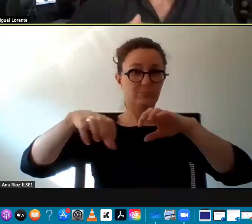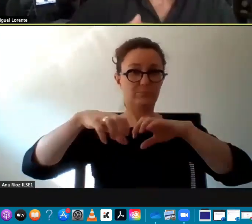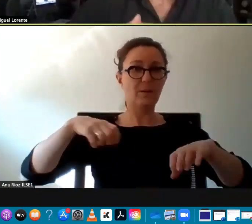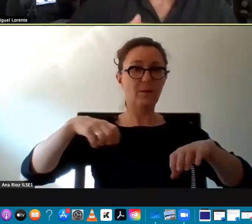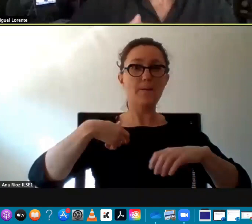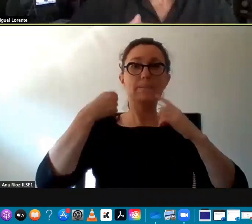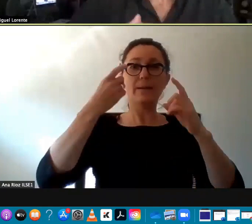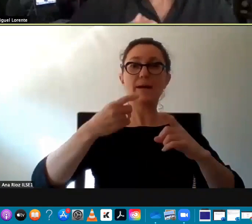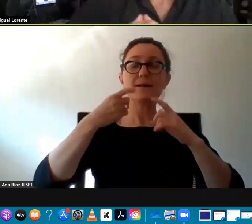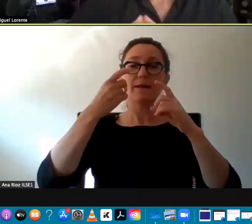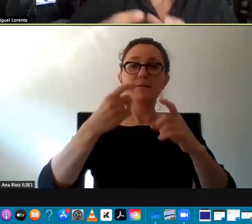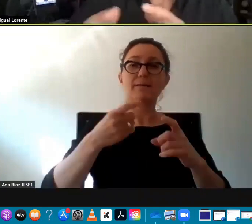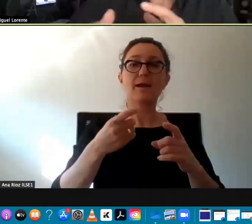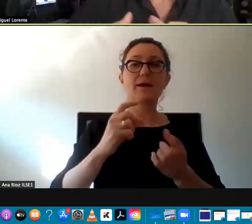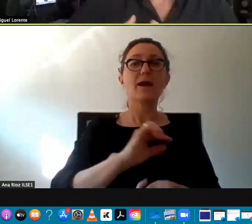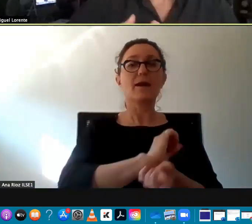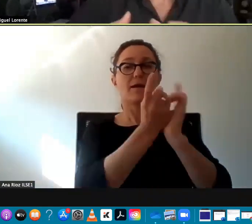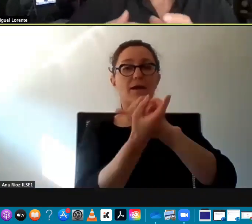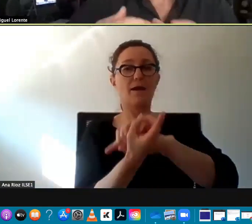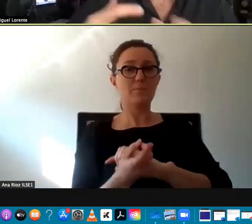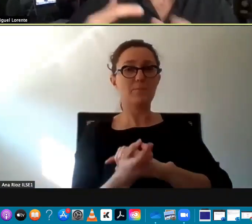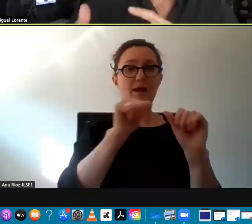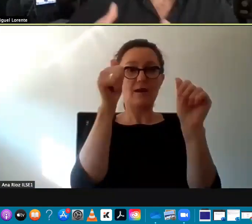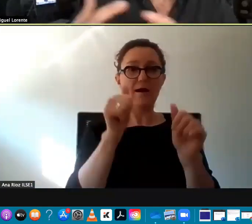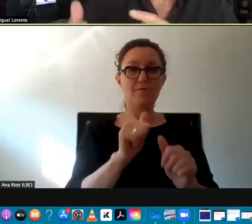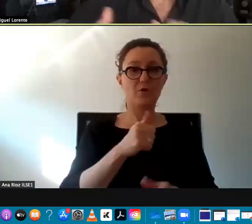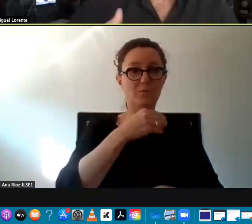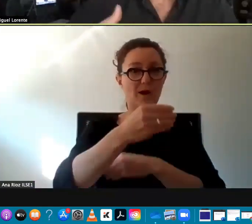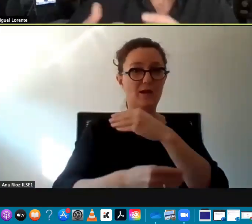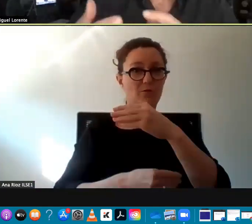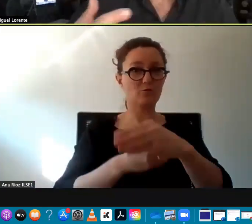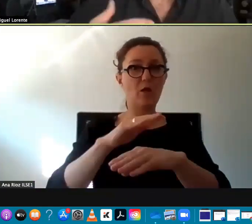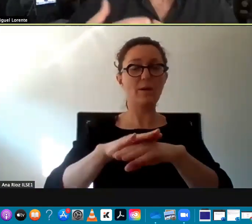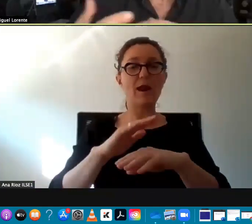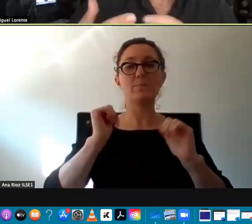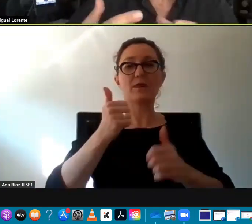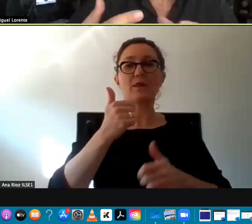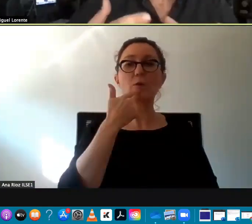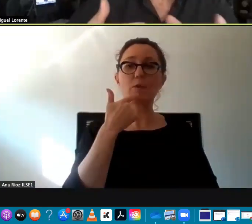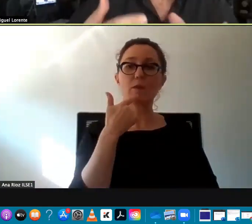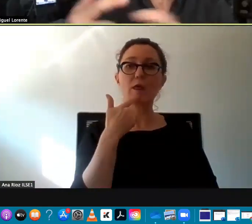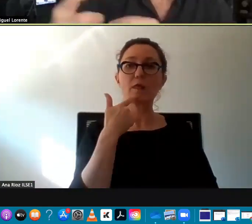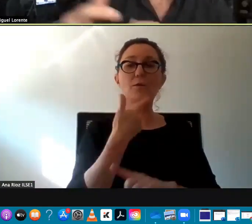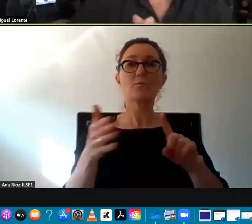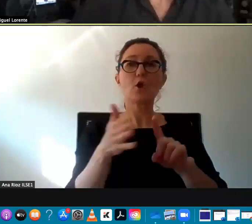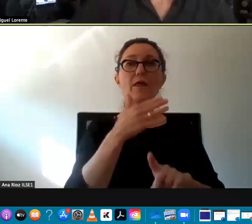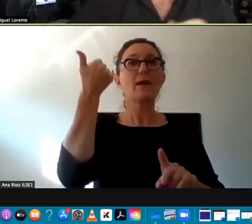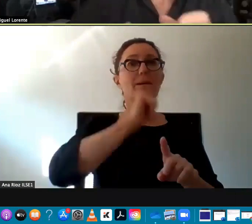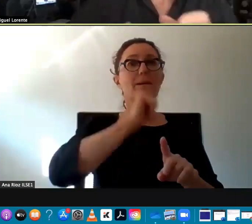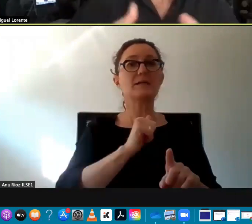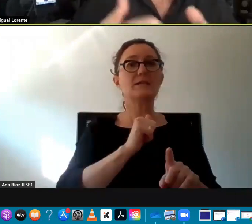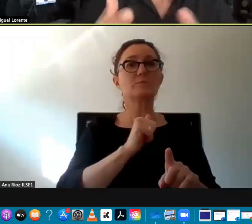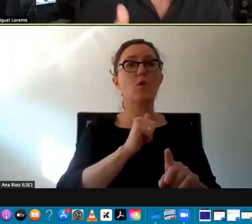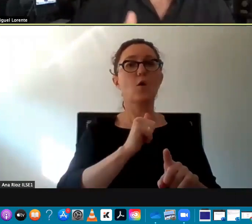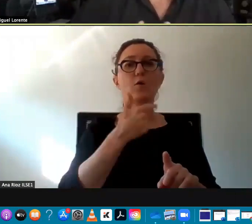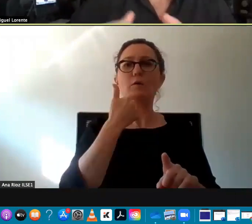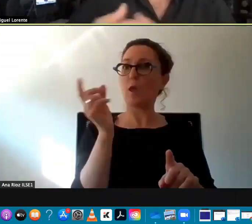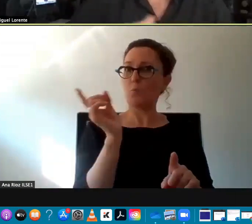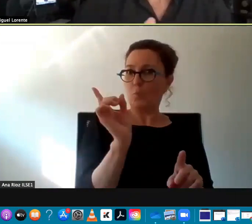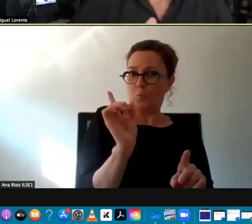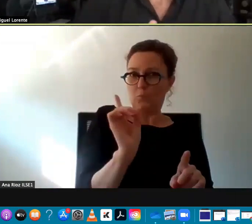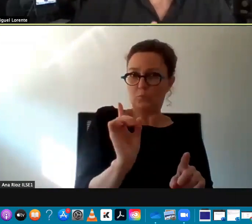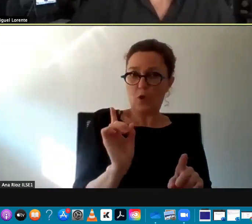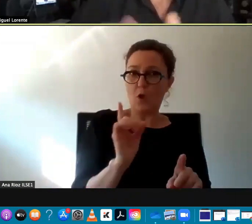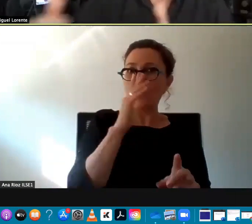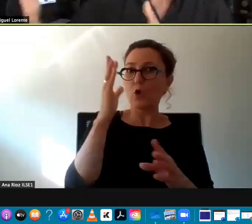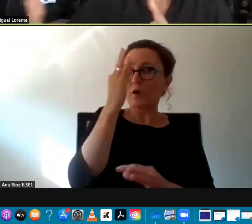han utilizado históricamente cuando negaban al principio la violencia del machismo. Decían que no había violencia machista porque no había datos,